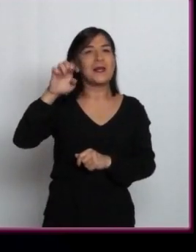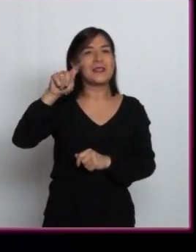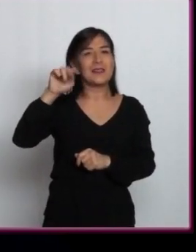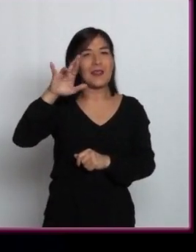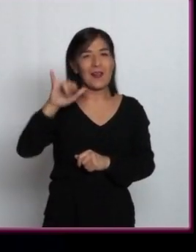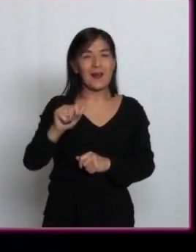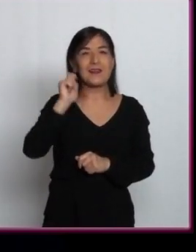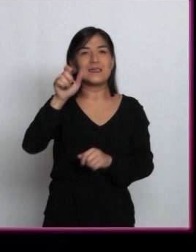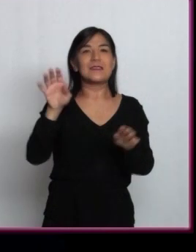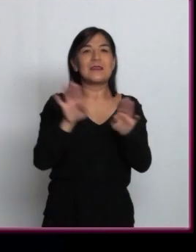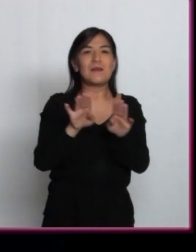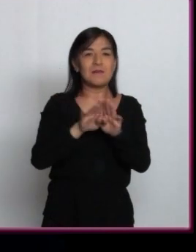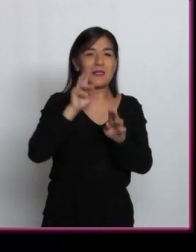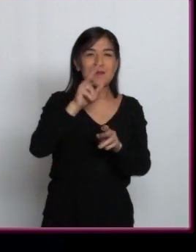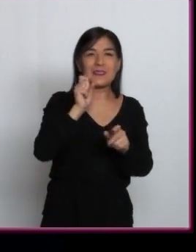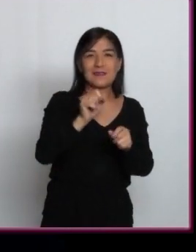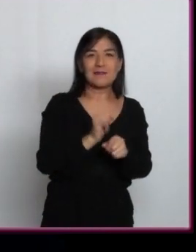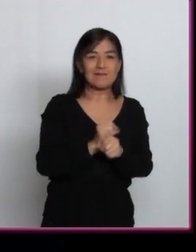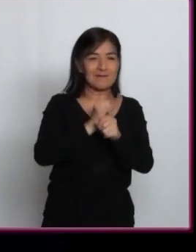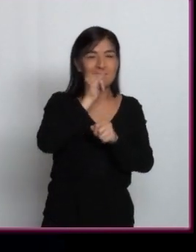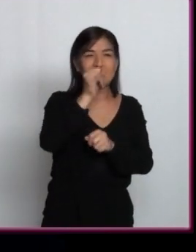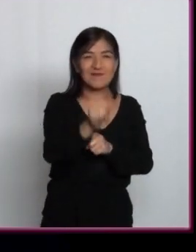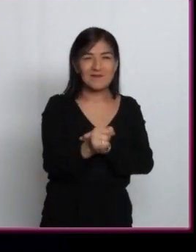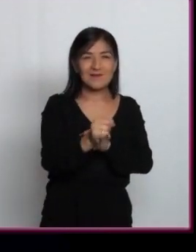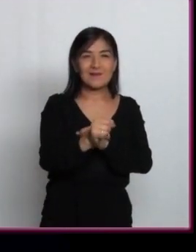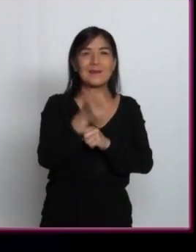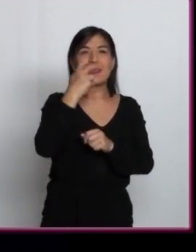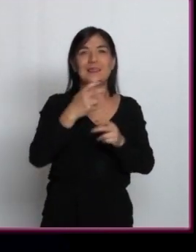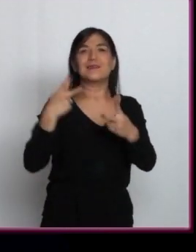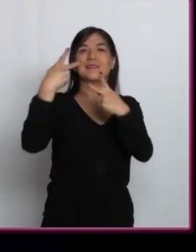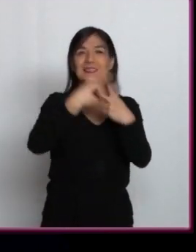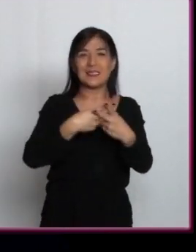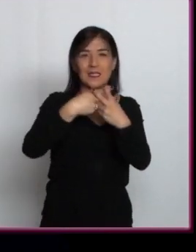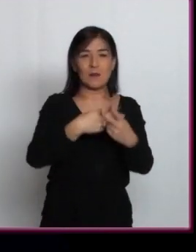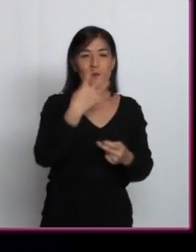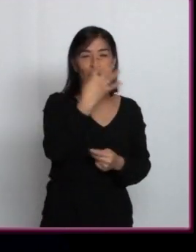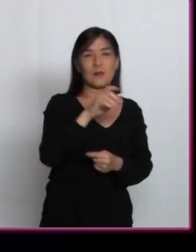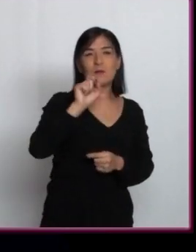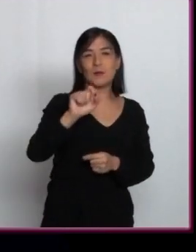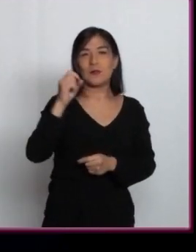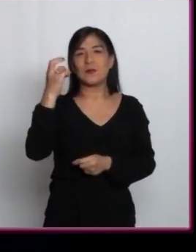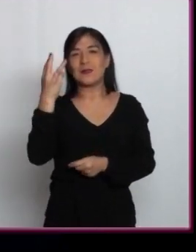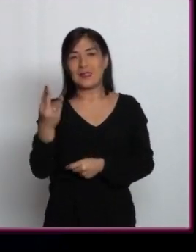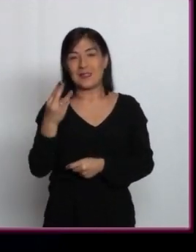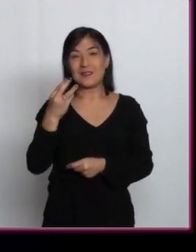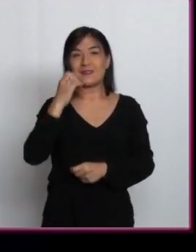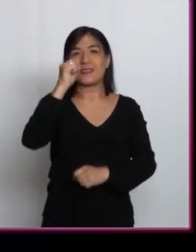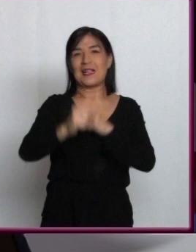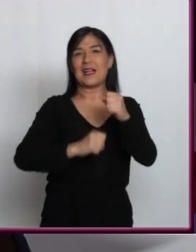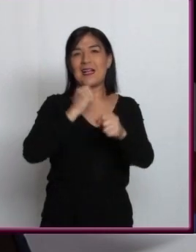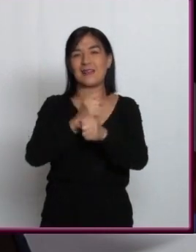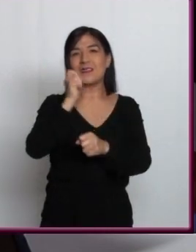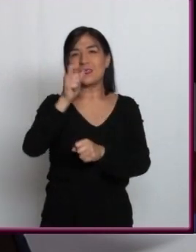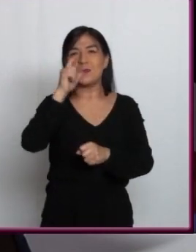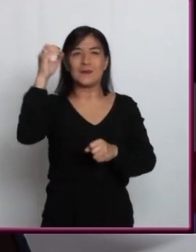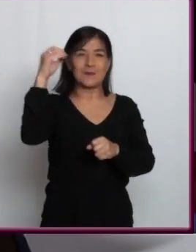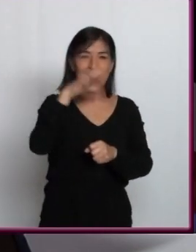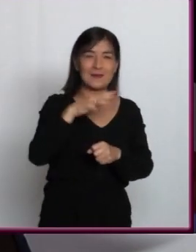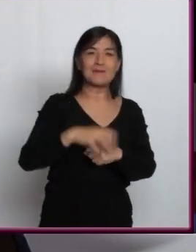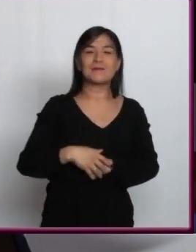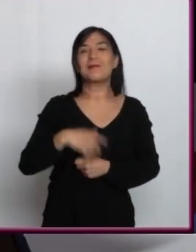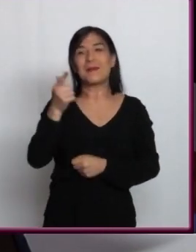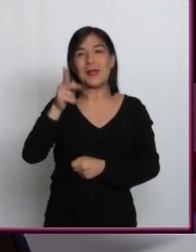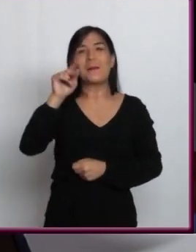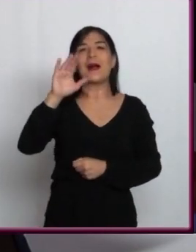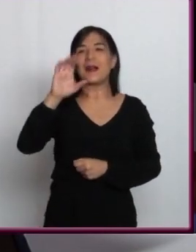la distancia a la que se encuentra esta estrella, que son 4.3 años luz. Paco, pues qué gusto